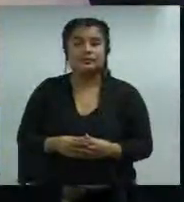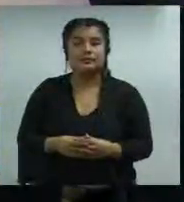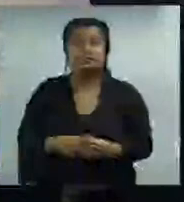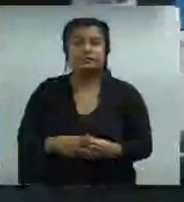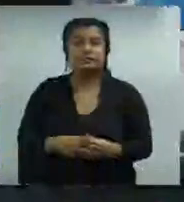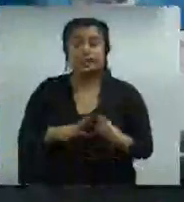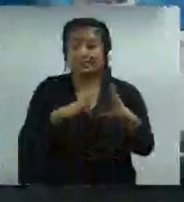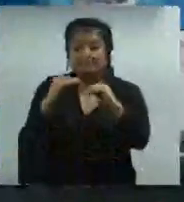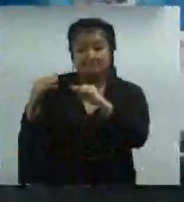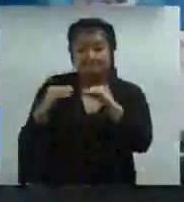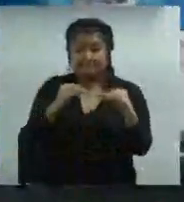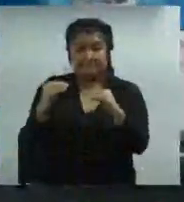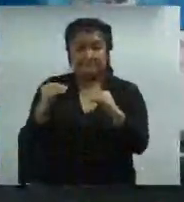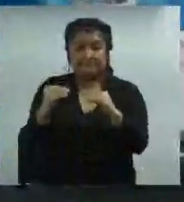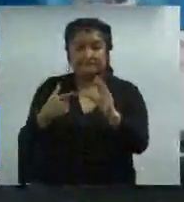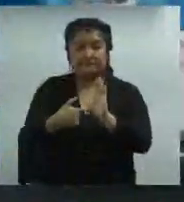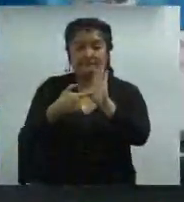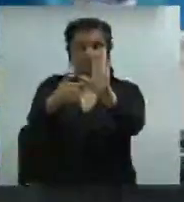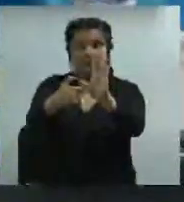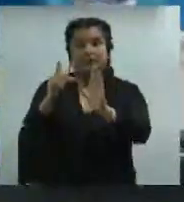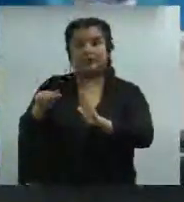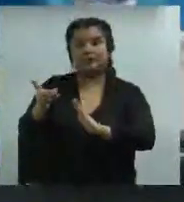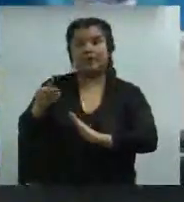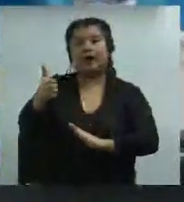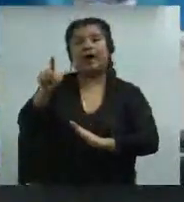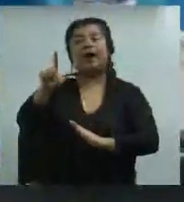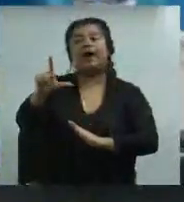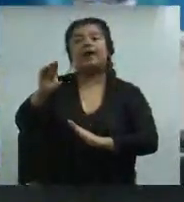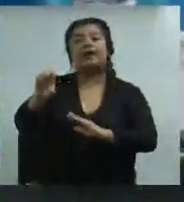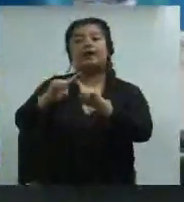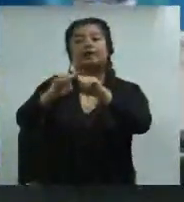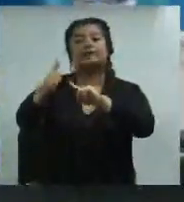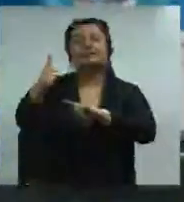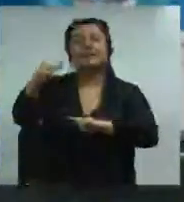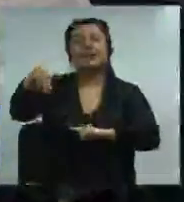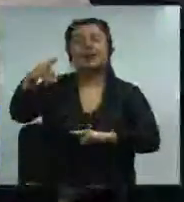Para la discusión tiene la palabra la diputada Alexandra Arcip.